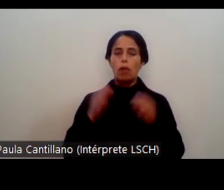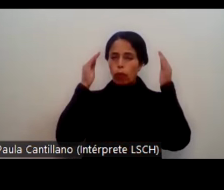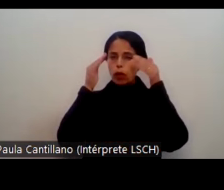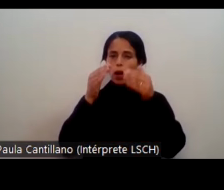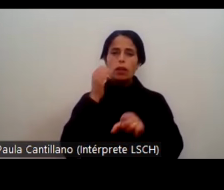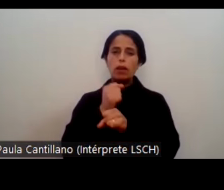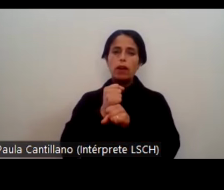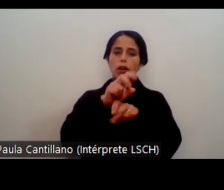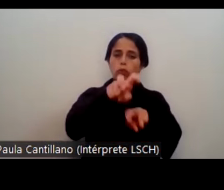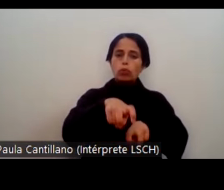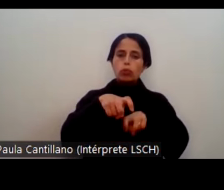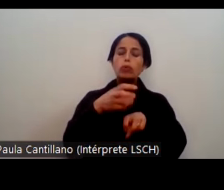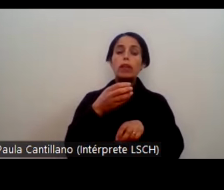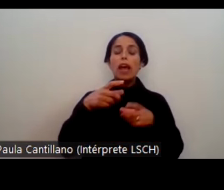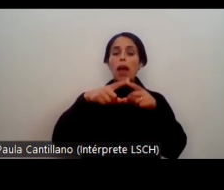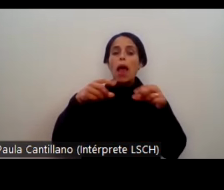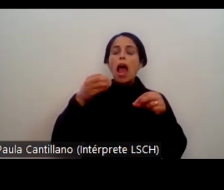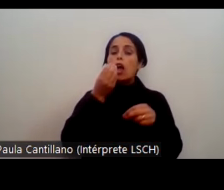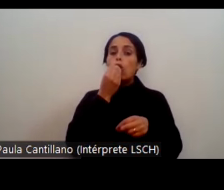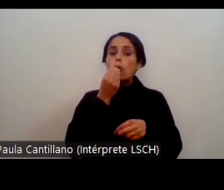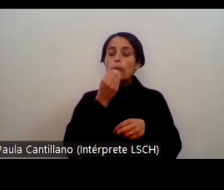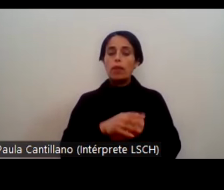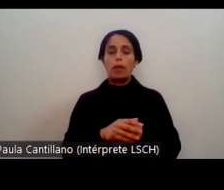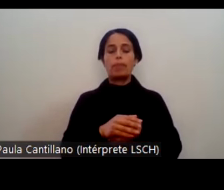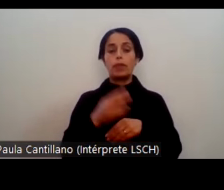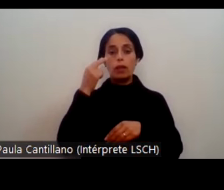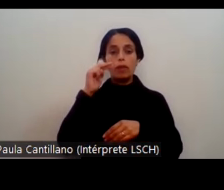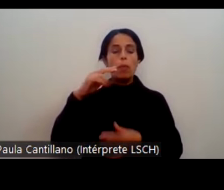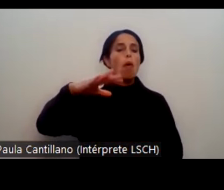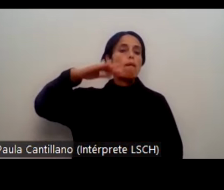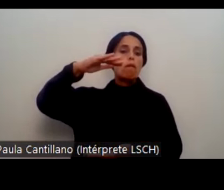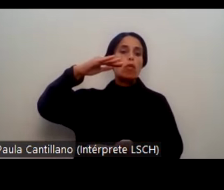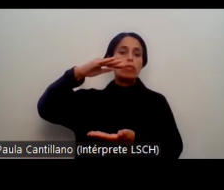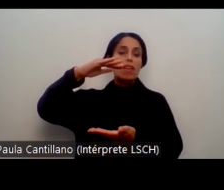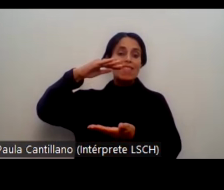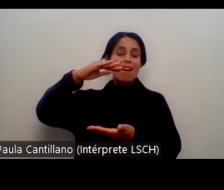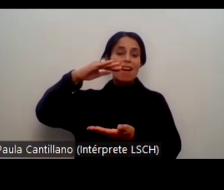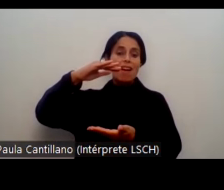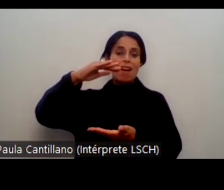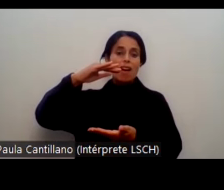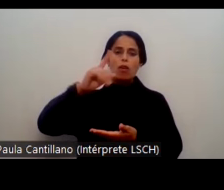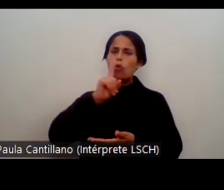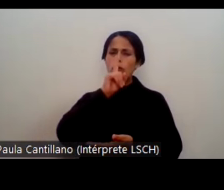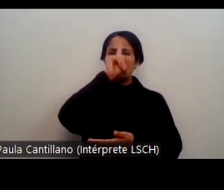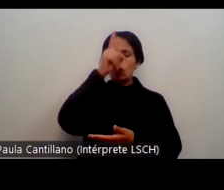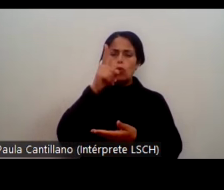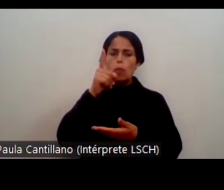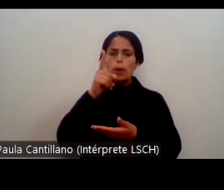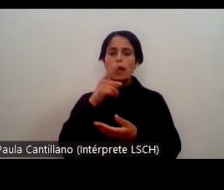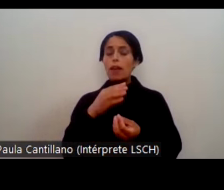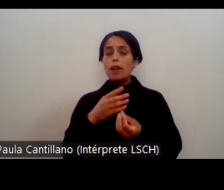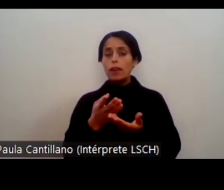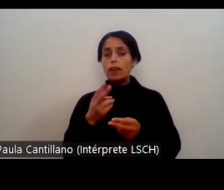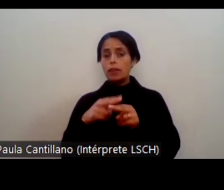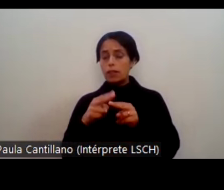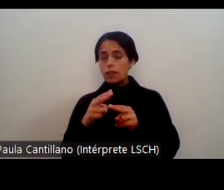de plantas comestibles. Y lo que vemos acá son los botellones típicos de la cerámica negra pulida